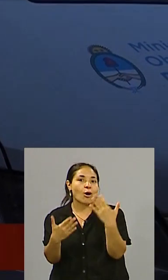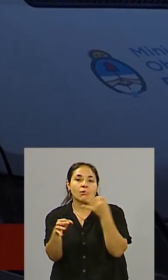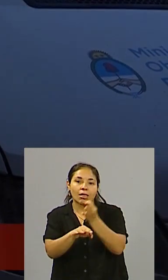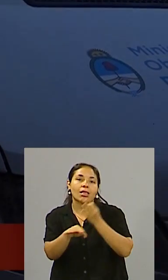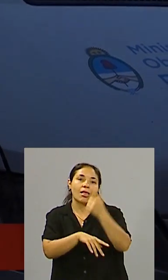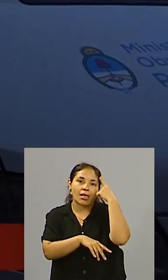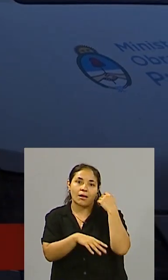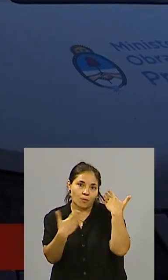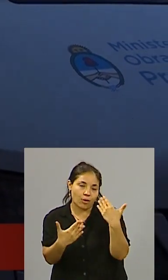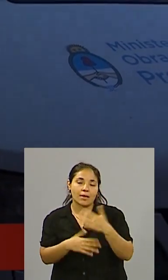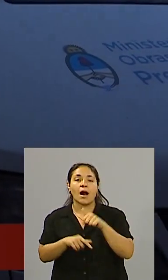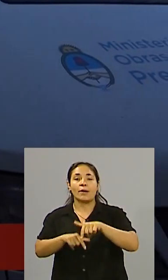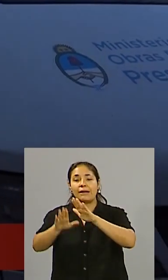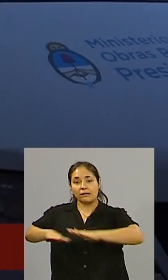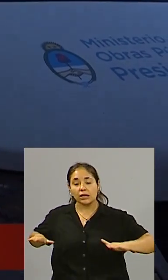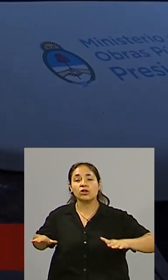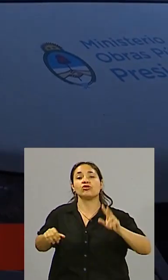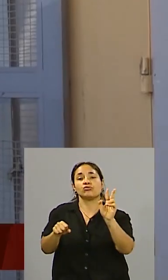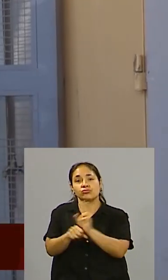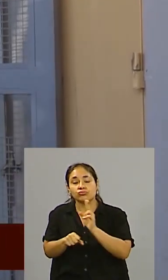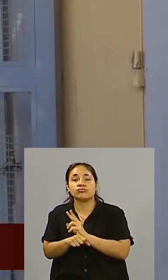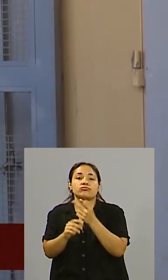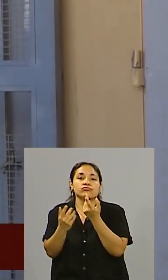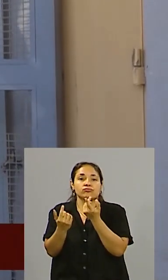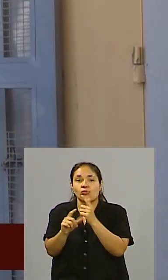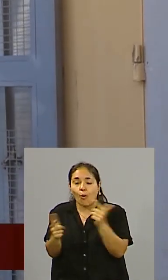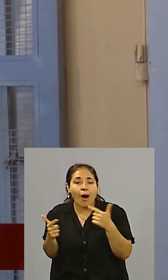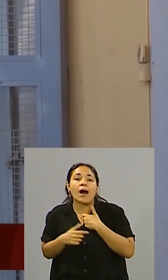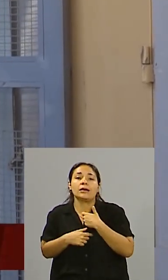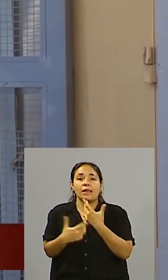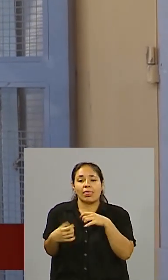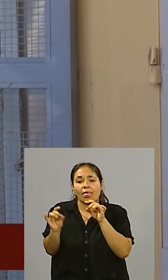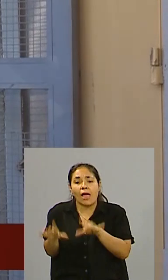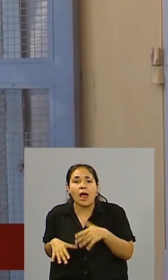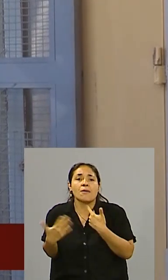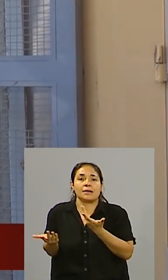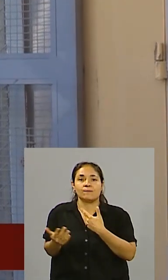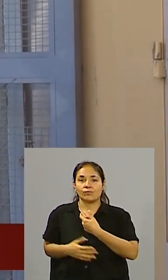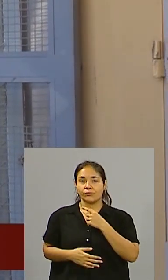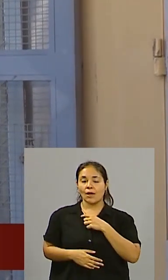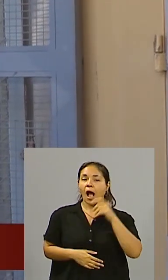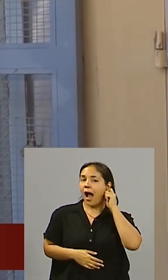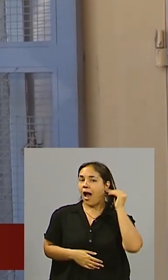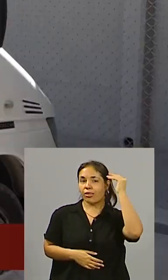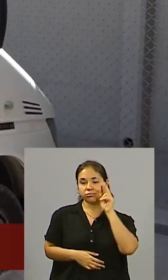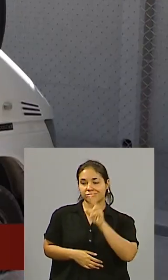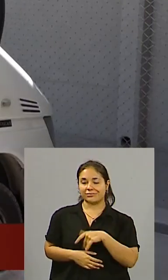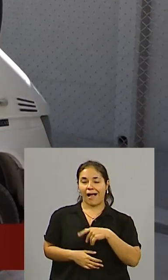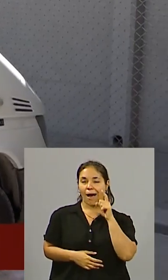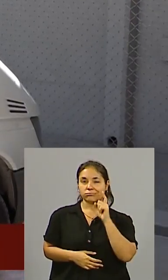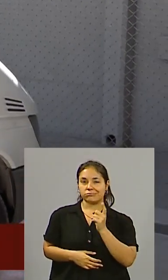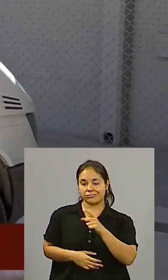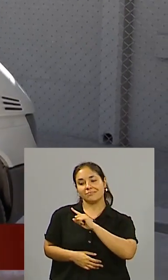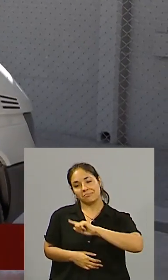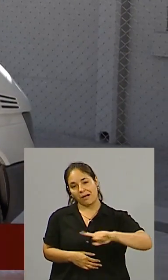en situación de vulnerabilidad que muchas veces son utilizadas por estas personas, por adultos, para cometer delitos justamente pensando, ¿no?, en